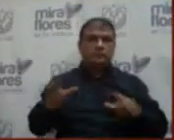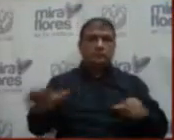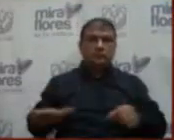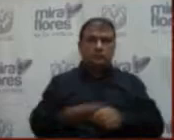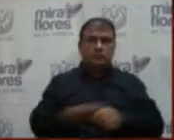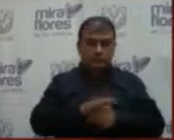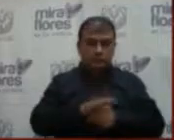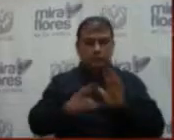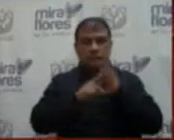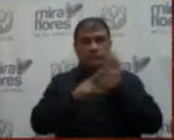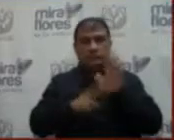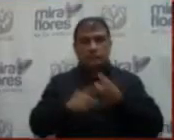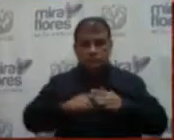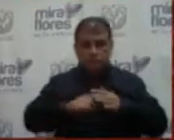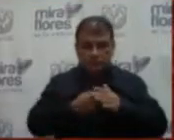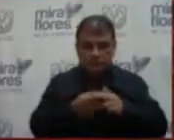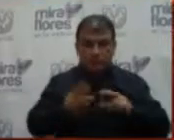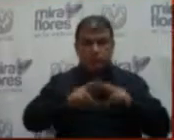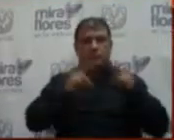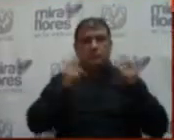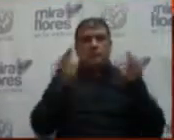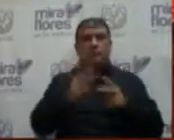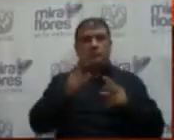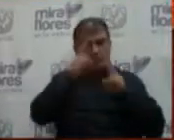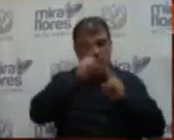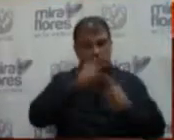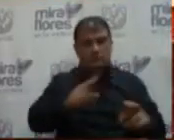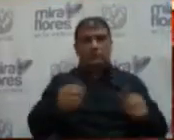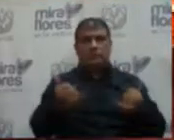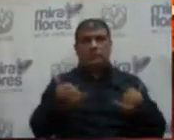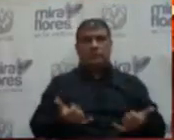reglamentario damos por iniciada la sesión solemne de la fecha.